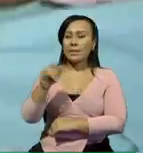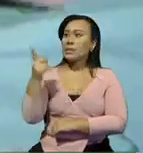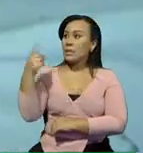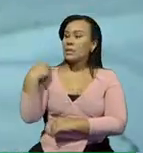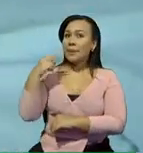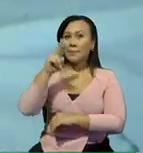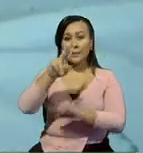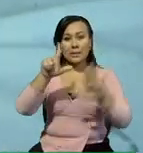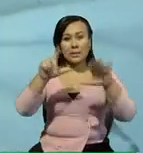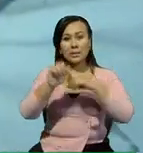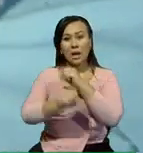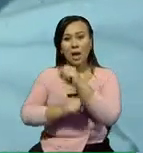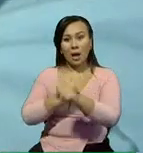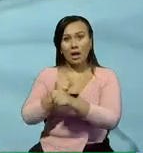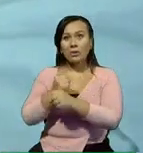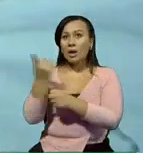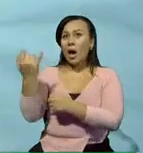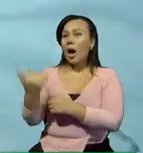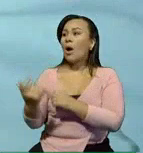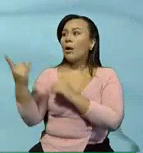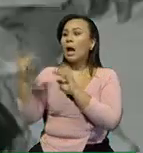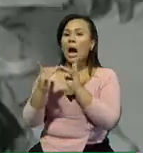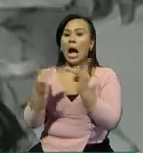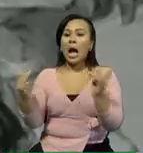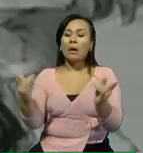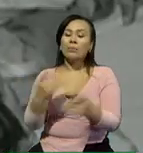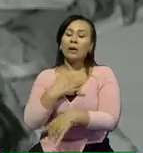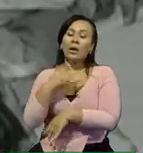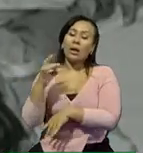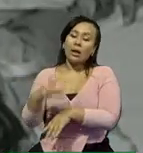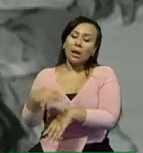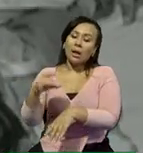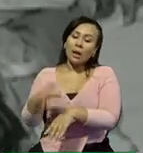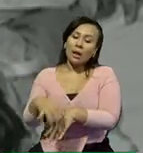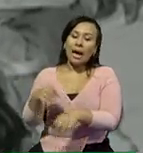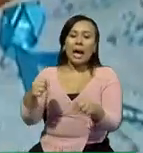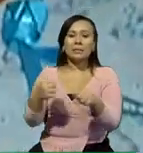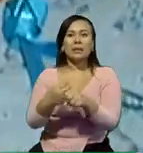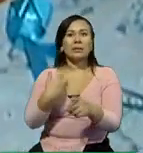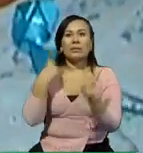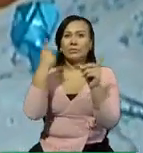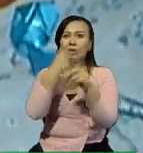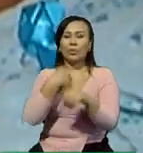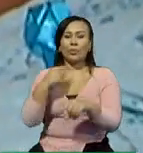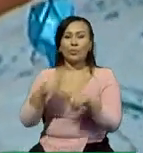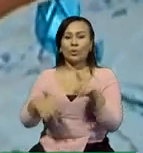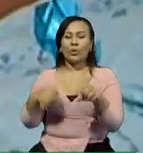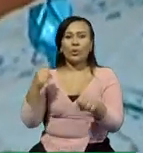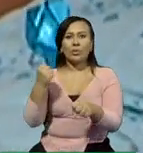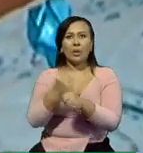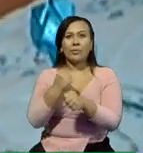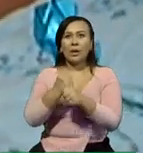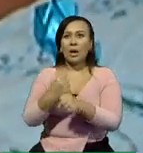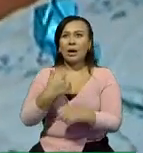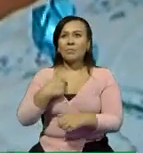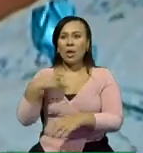permanece postrada en su cama desde aquel 21 de mayo, día en que ocurrió el accidente. Todas estas heridas que